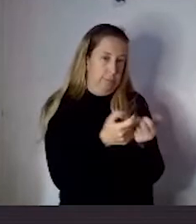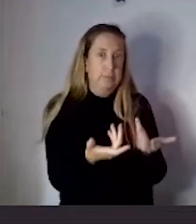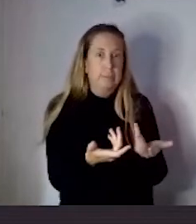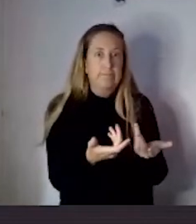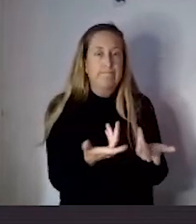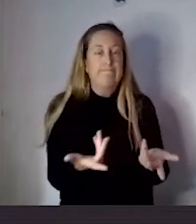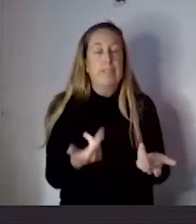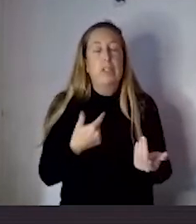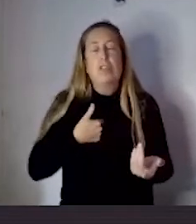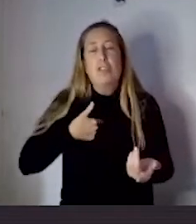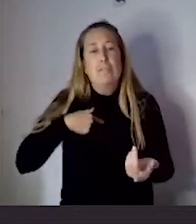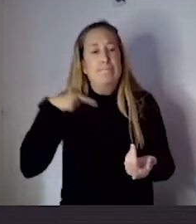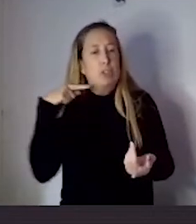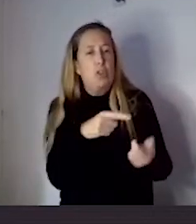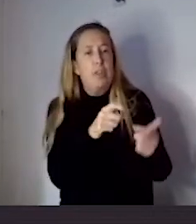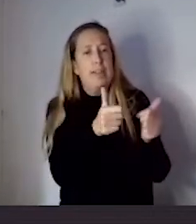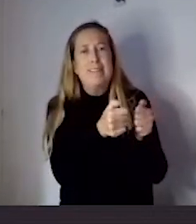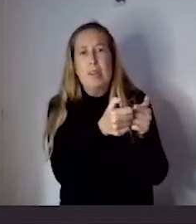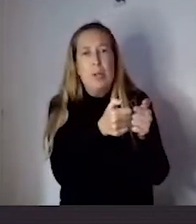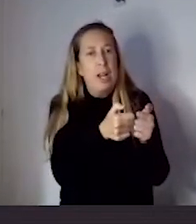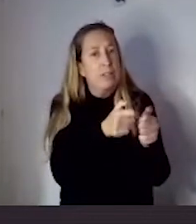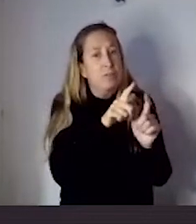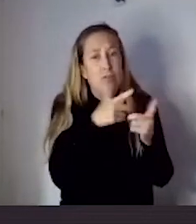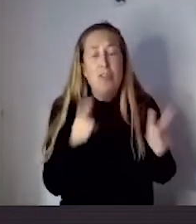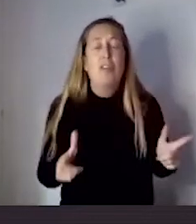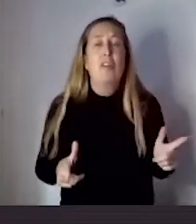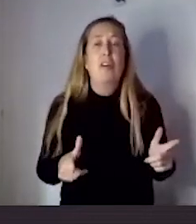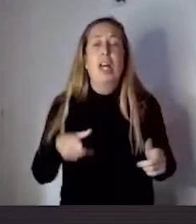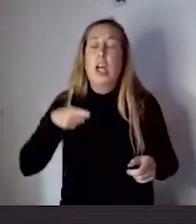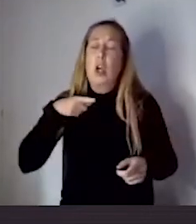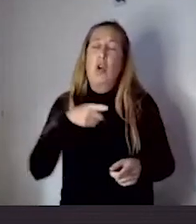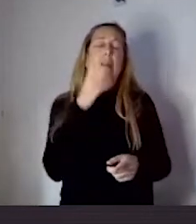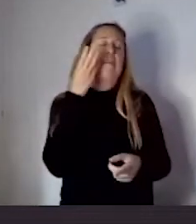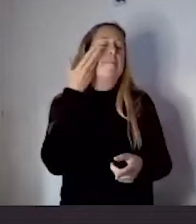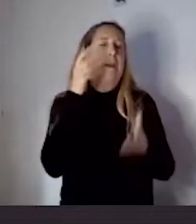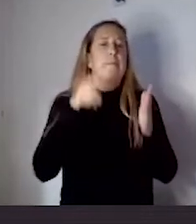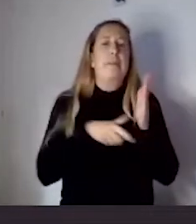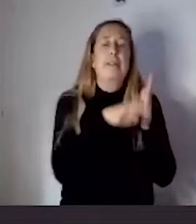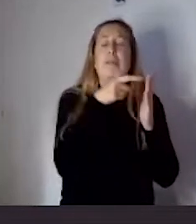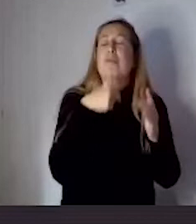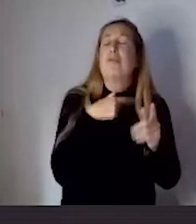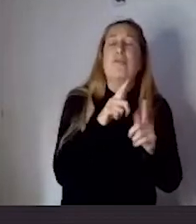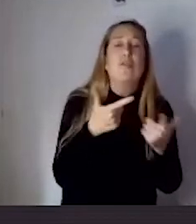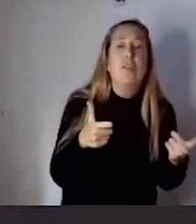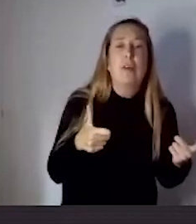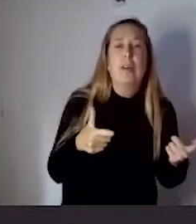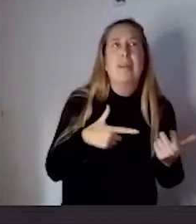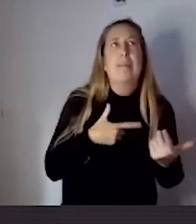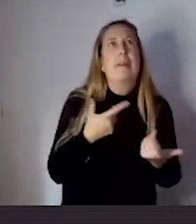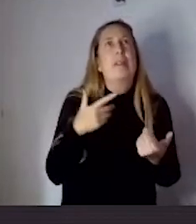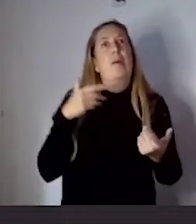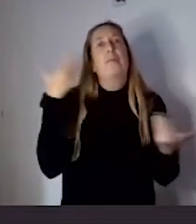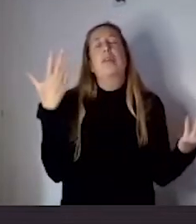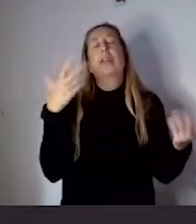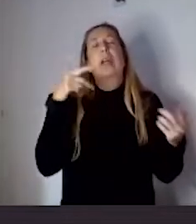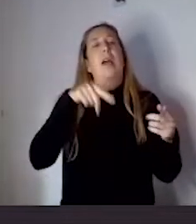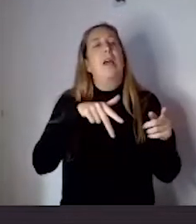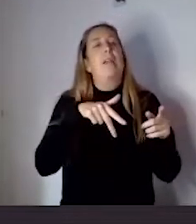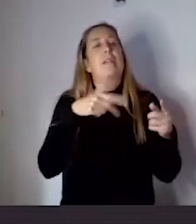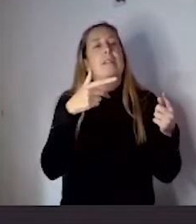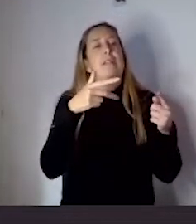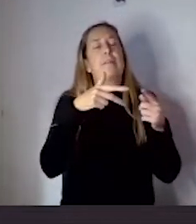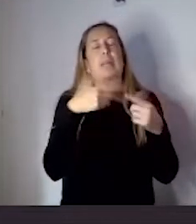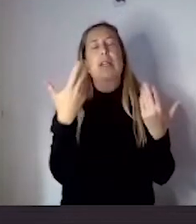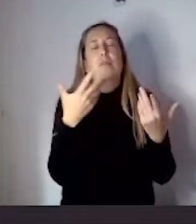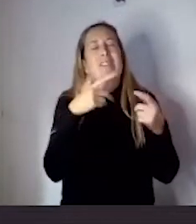el teléfono no tengo en nada en contra las redes sociales porque al final del día son herramientas y desde el día que éramos monos y